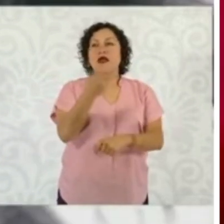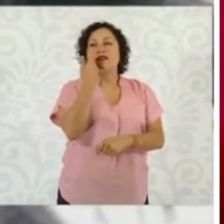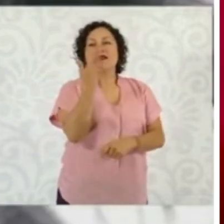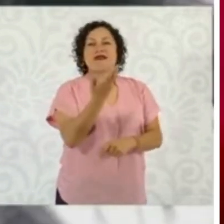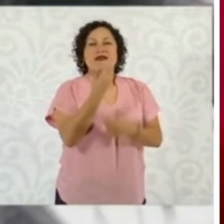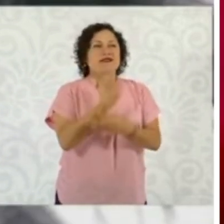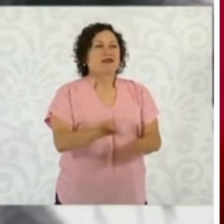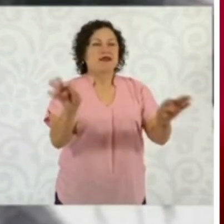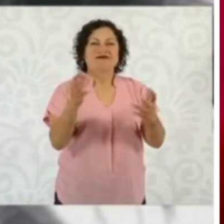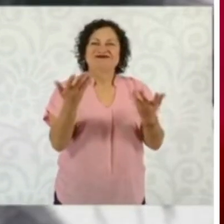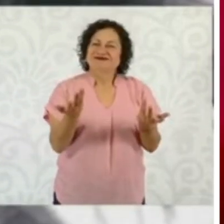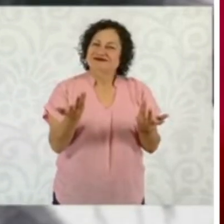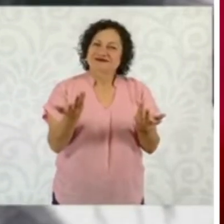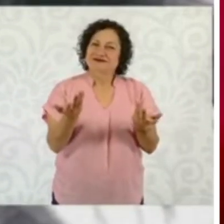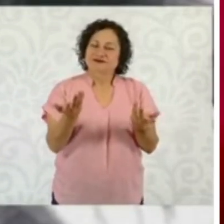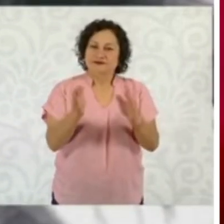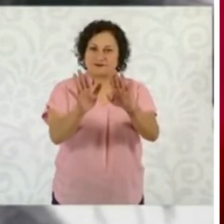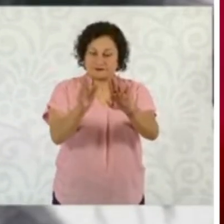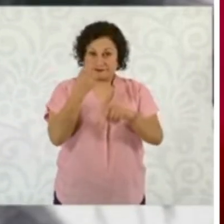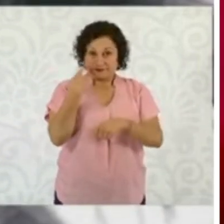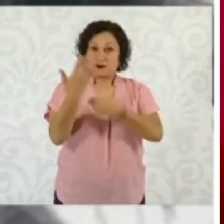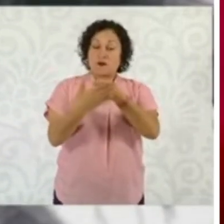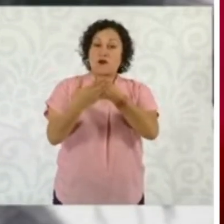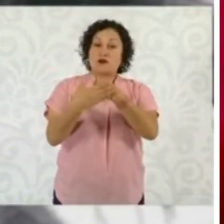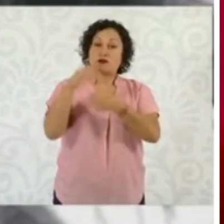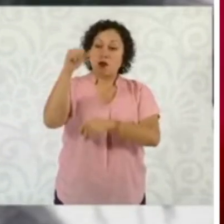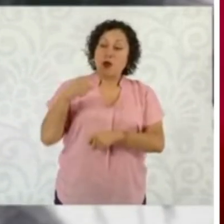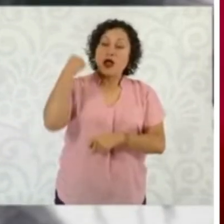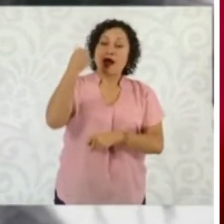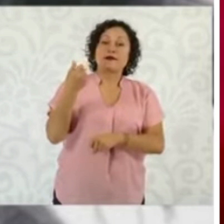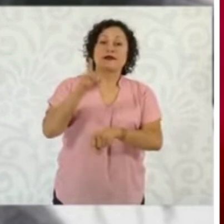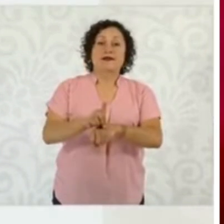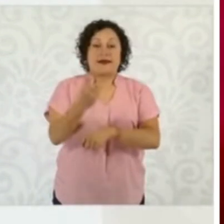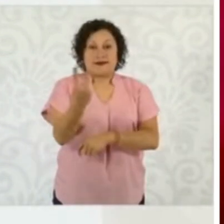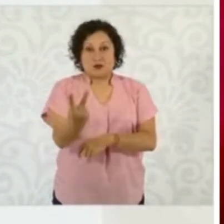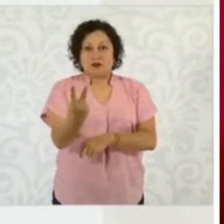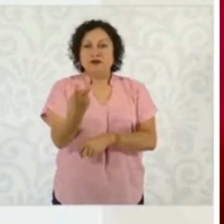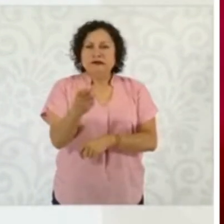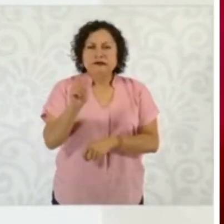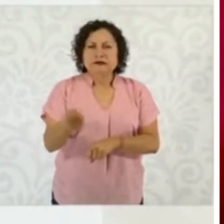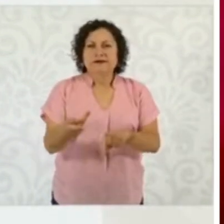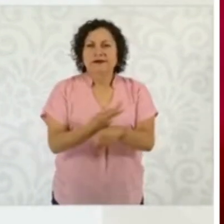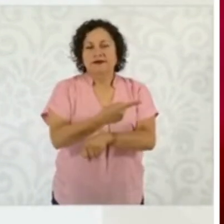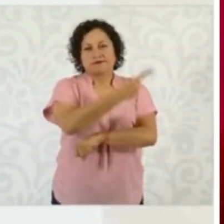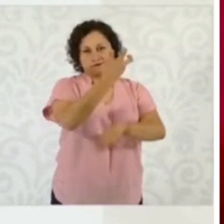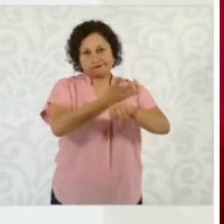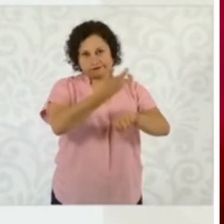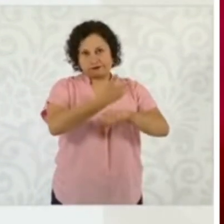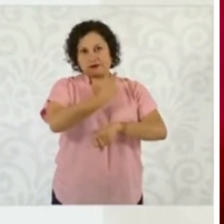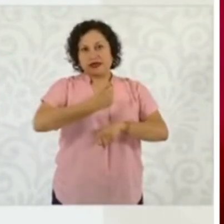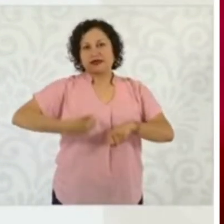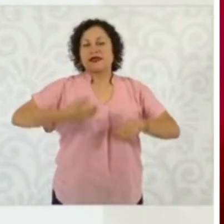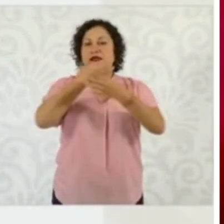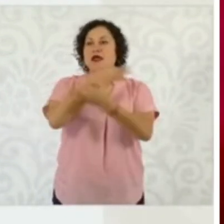Ahora viene el 2 de abril, que es el día que el presidente Trump va a anunciar los famosos aranceles al mundo